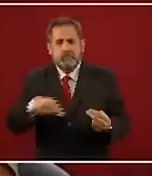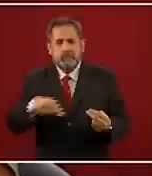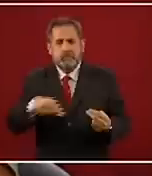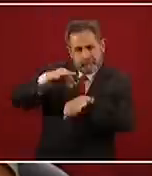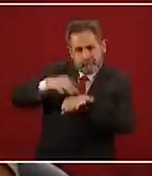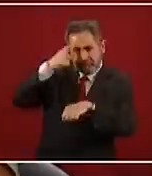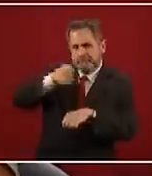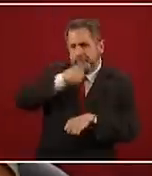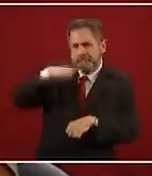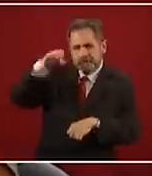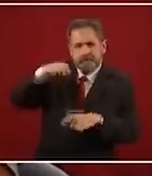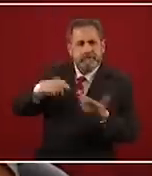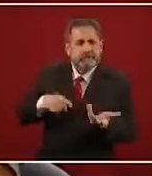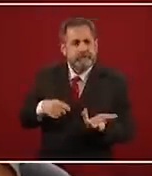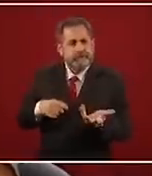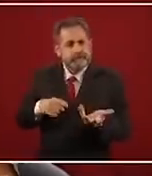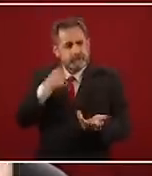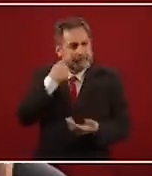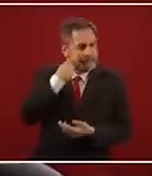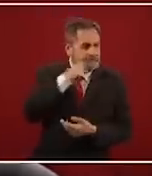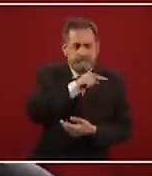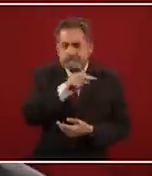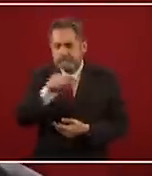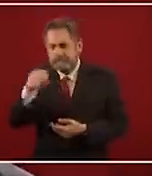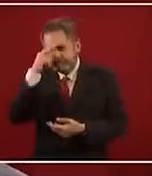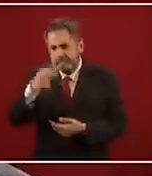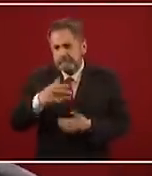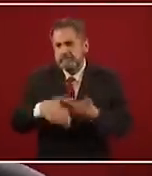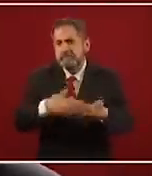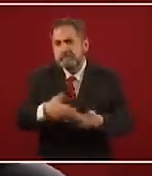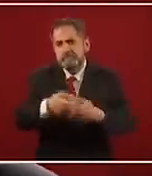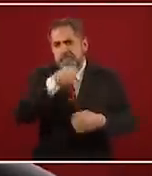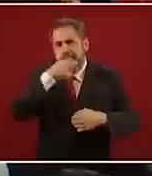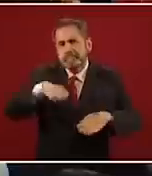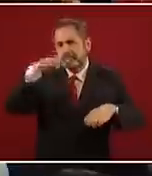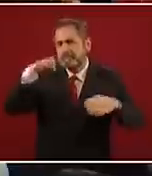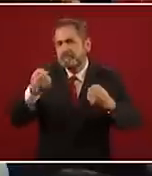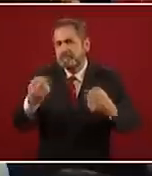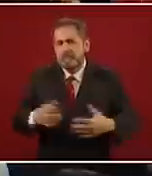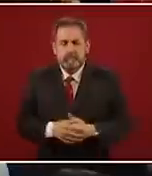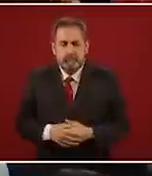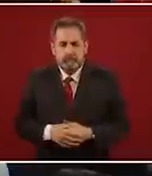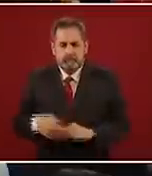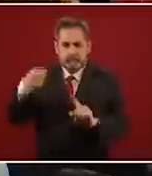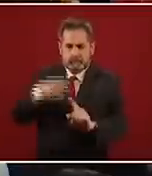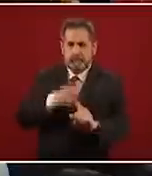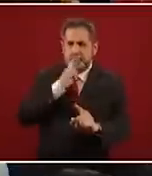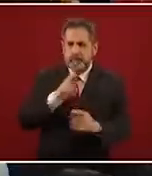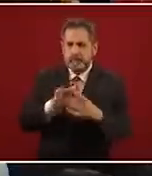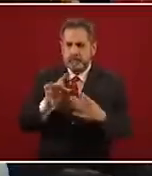dado justamente la tendencia que hay en México en los próximos años? Muchas gracias. De manera puntual, respecto